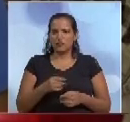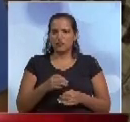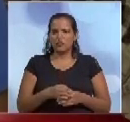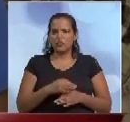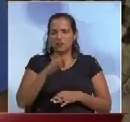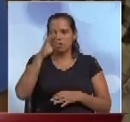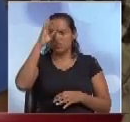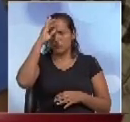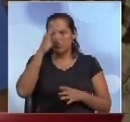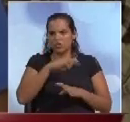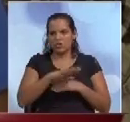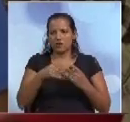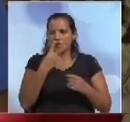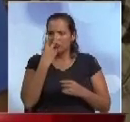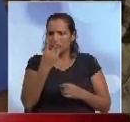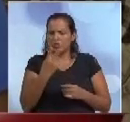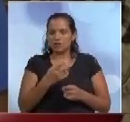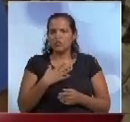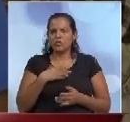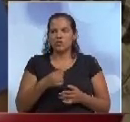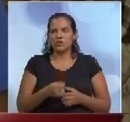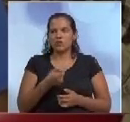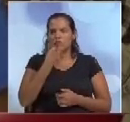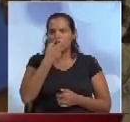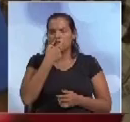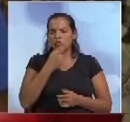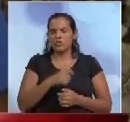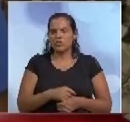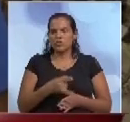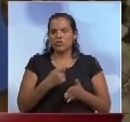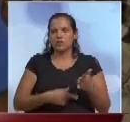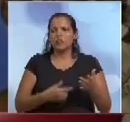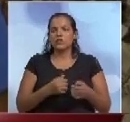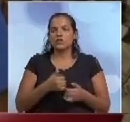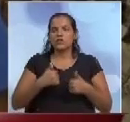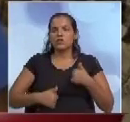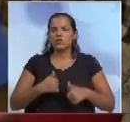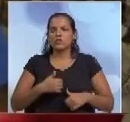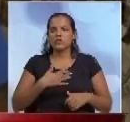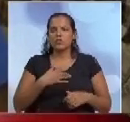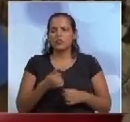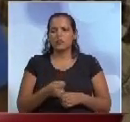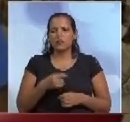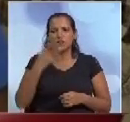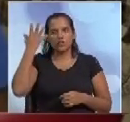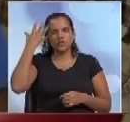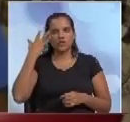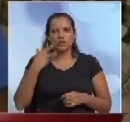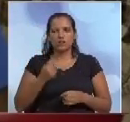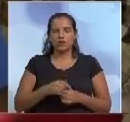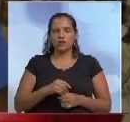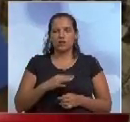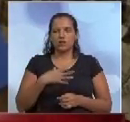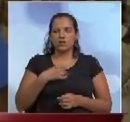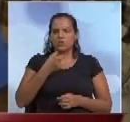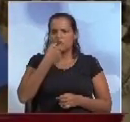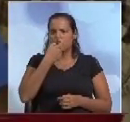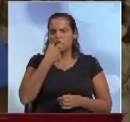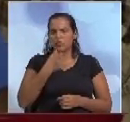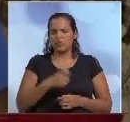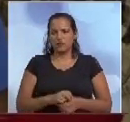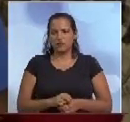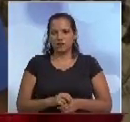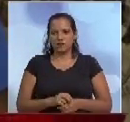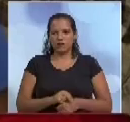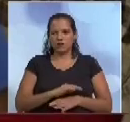farmacias, identificar, por ejemplo, si es que qué productos, cuáles son la fecha de caducidad que tienen estos